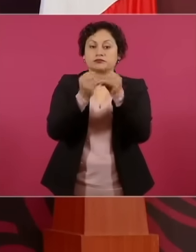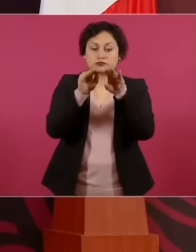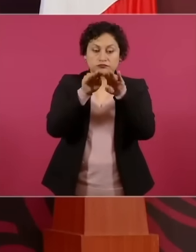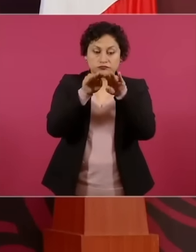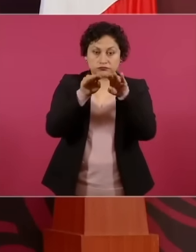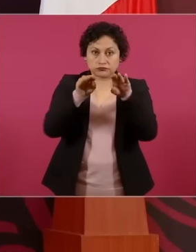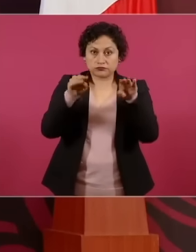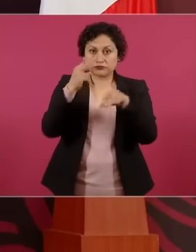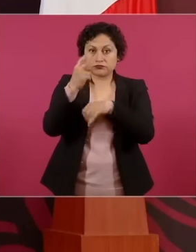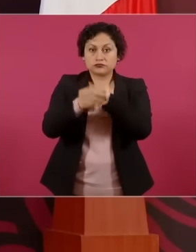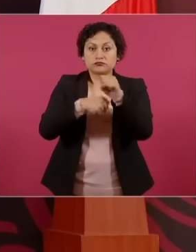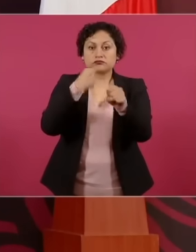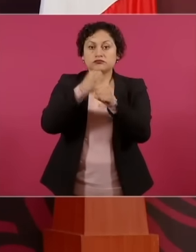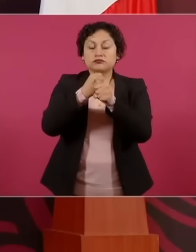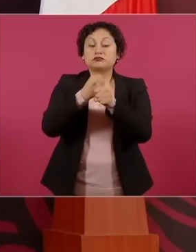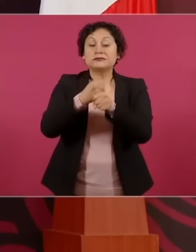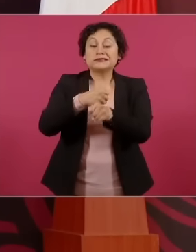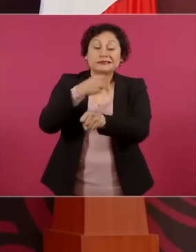Hasta el tercero